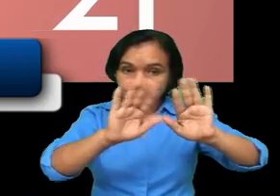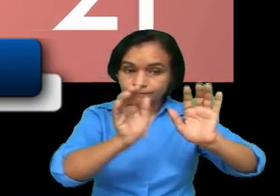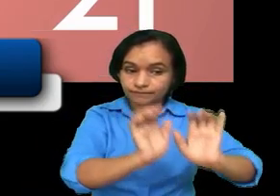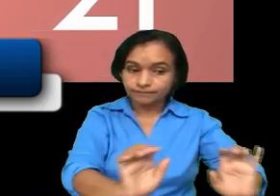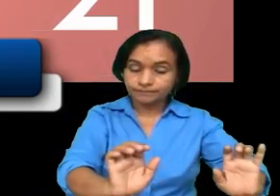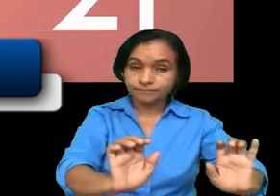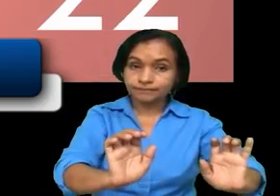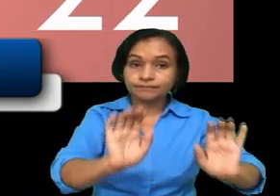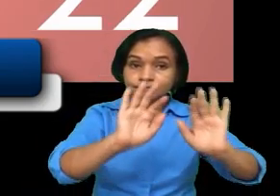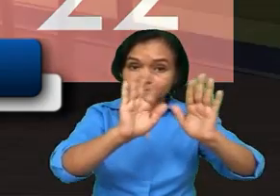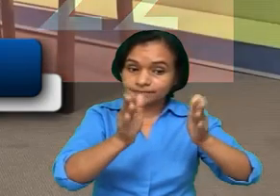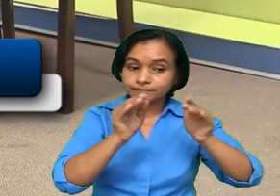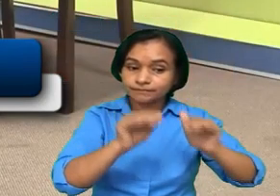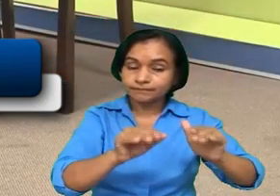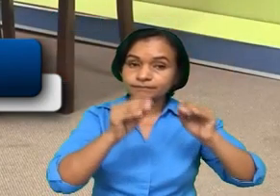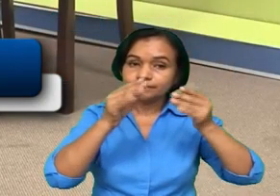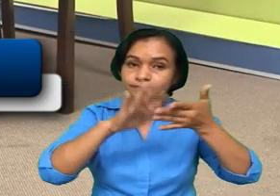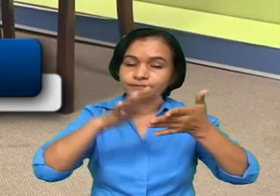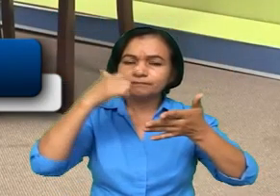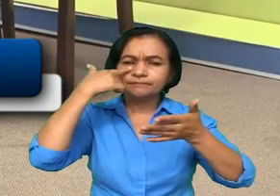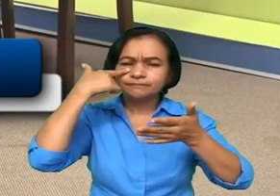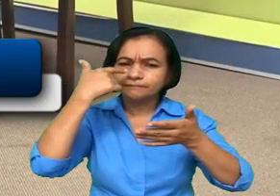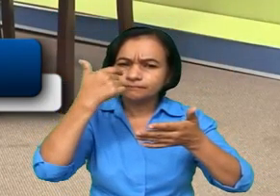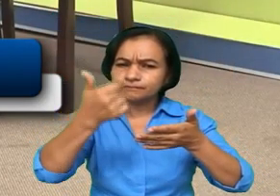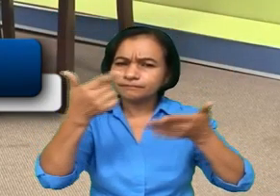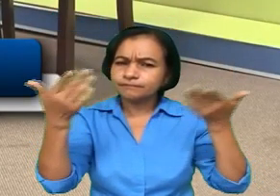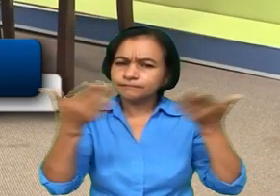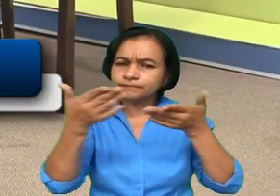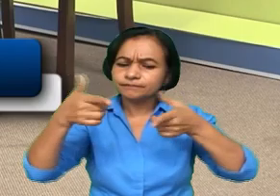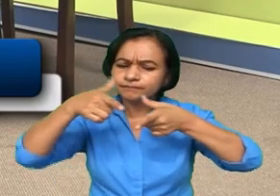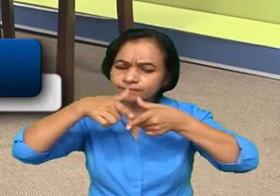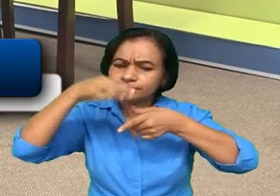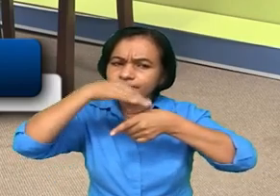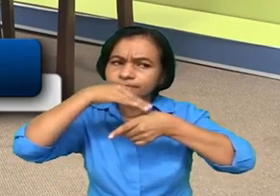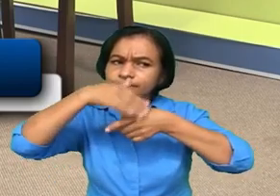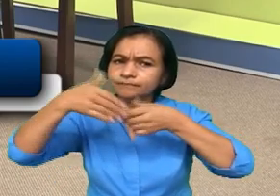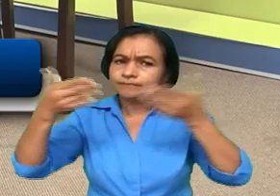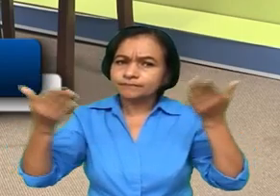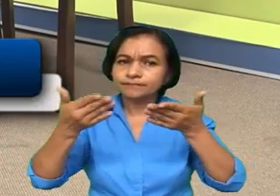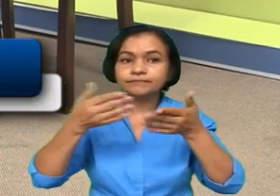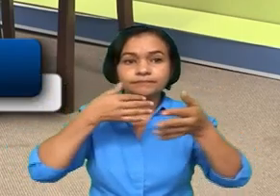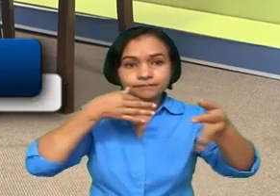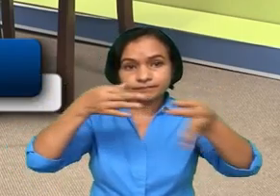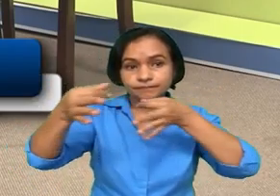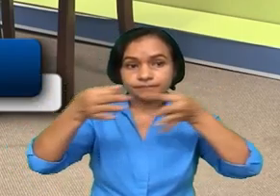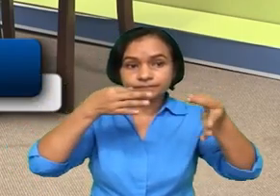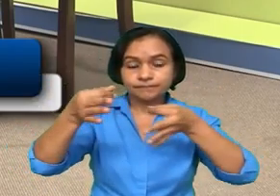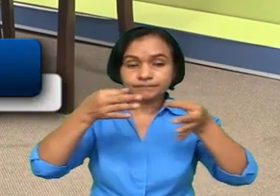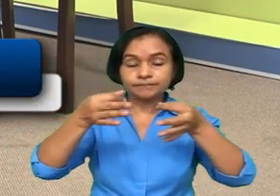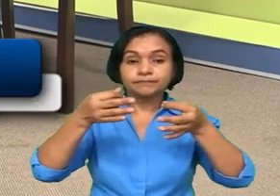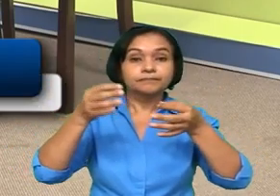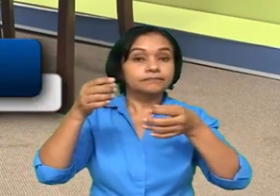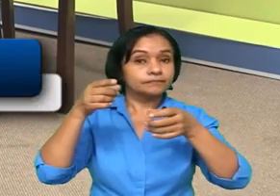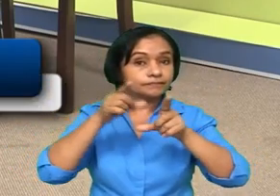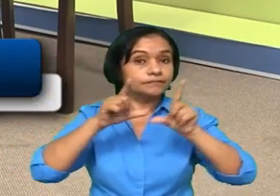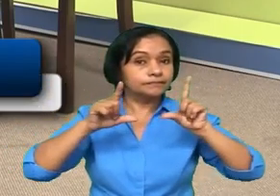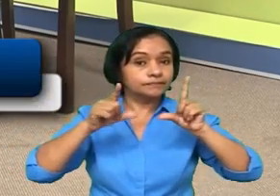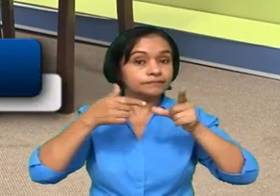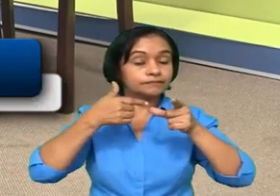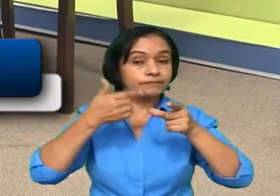su niña a conocer su aparato, pues su parte íntima, y explicarle que son más propensas a